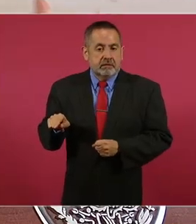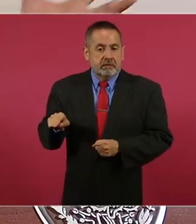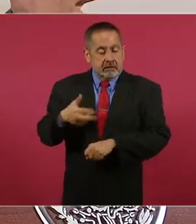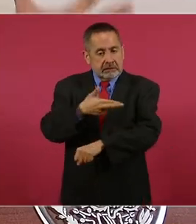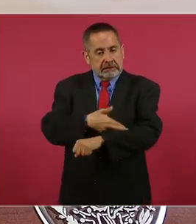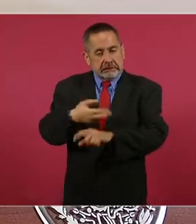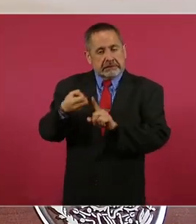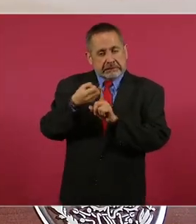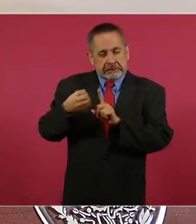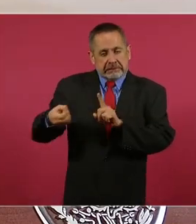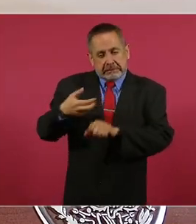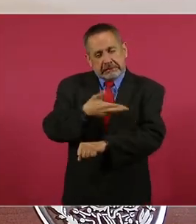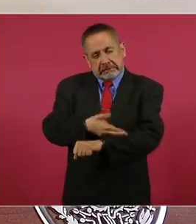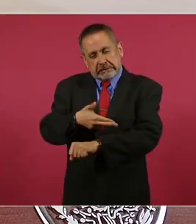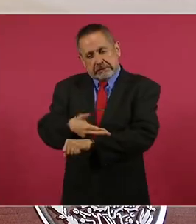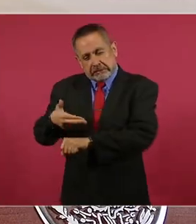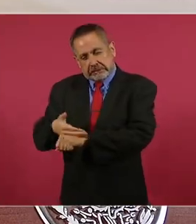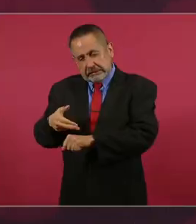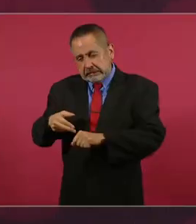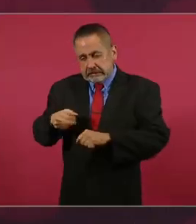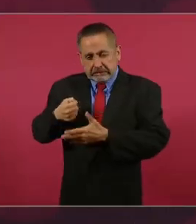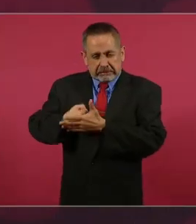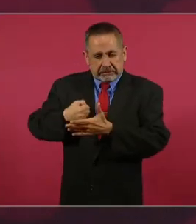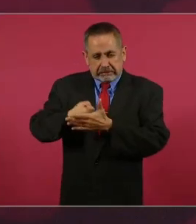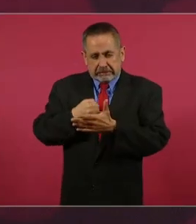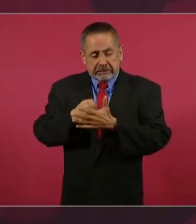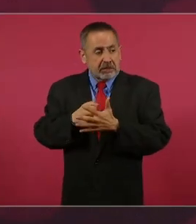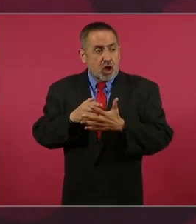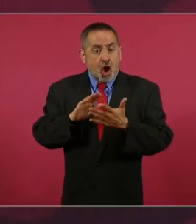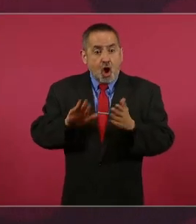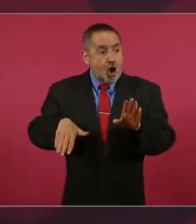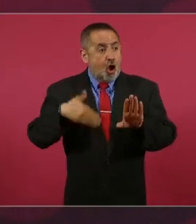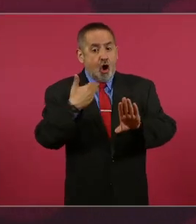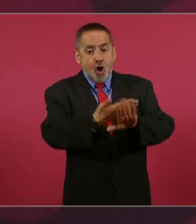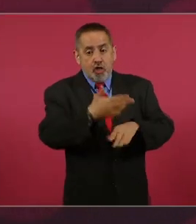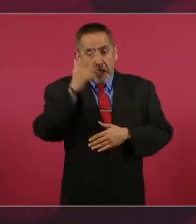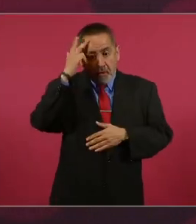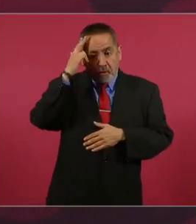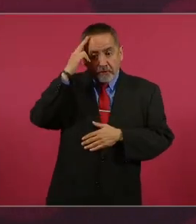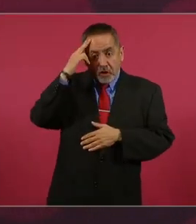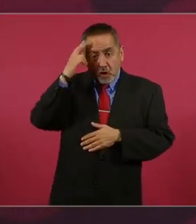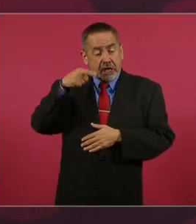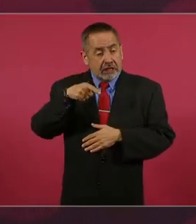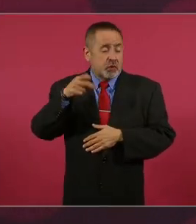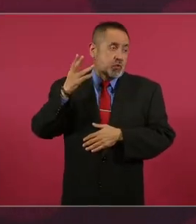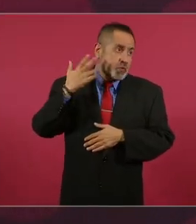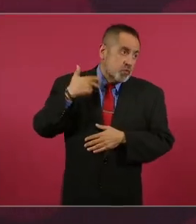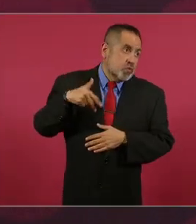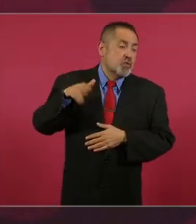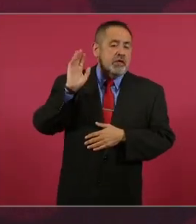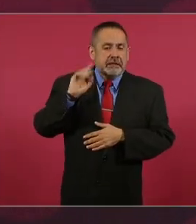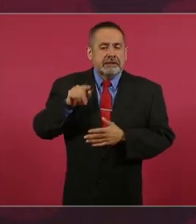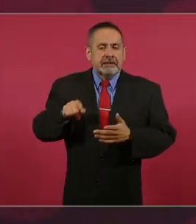organiza un movimiento armado contra Porfirio Díaz en aquellos tiempos,